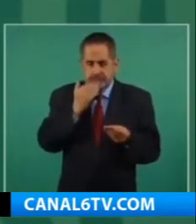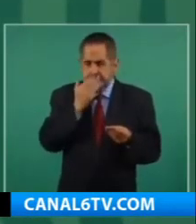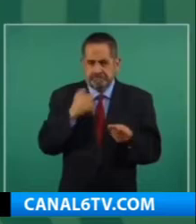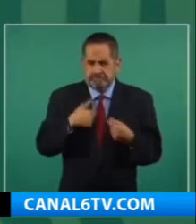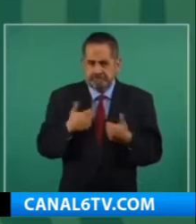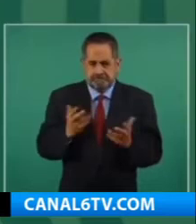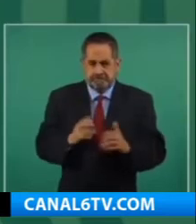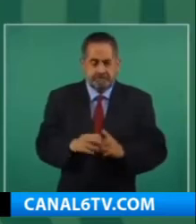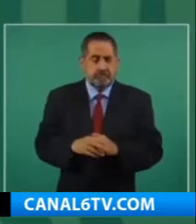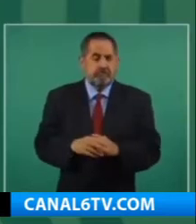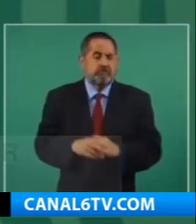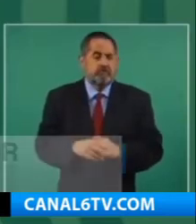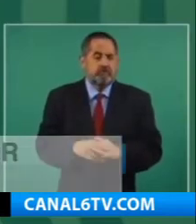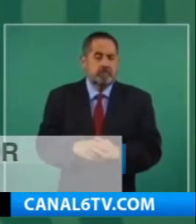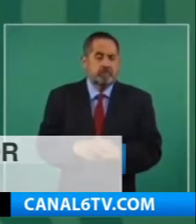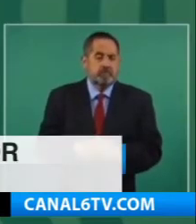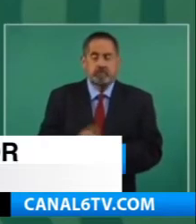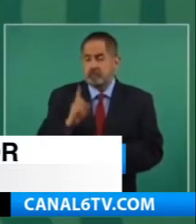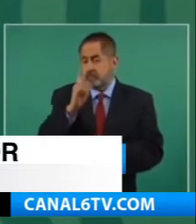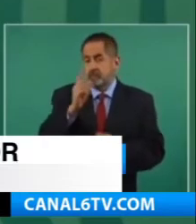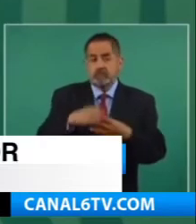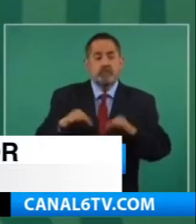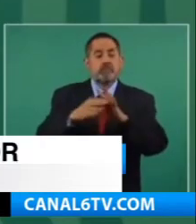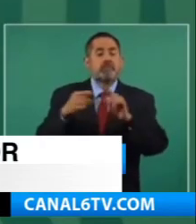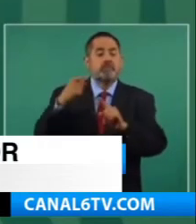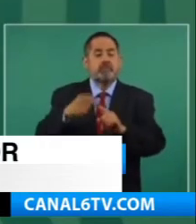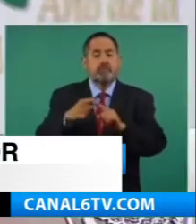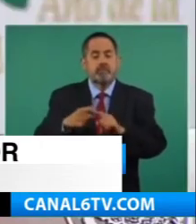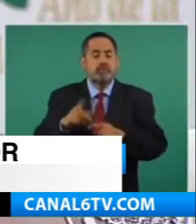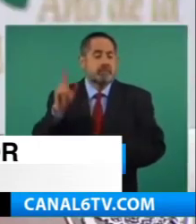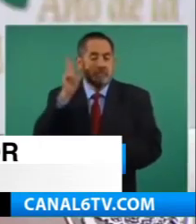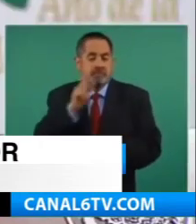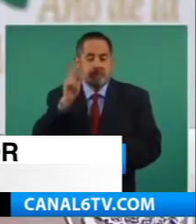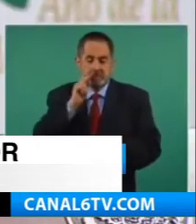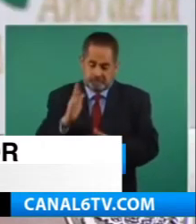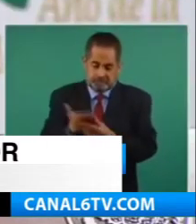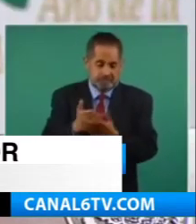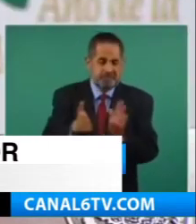presenten las pruebas correspondientes. Lo más importante es que se presenten pruebas,